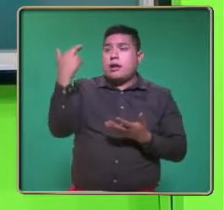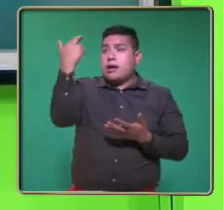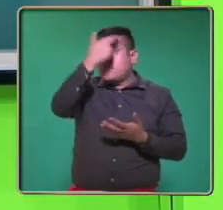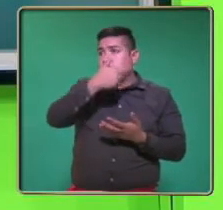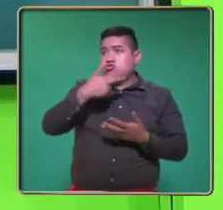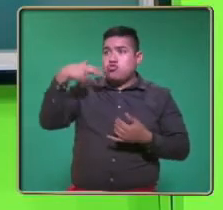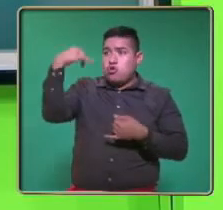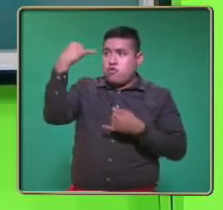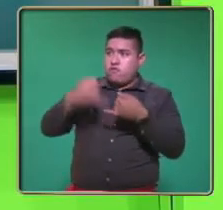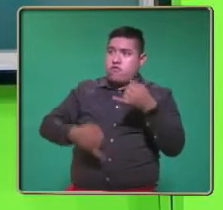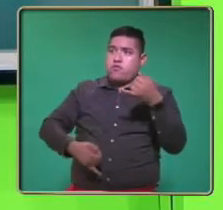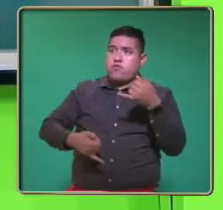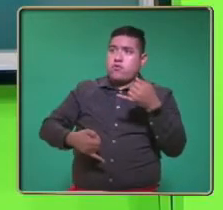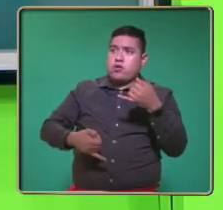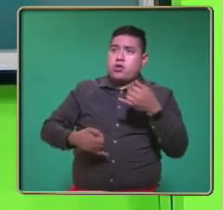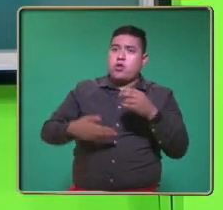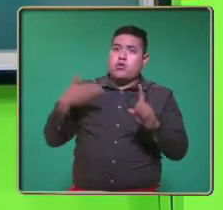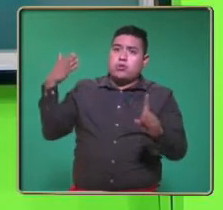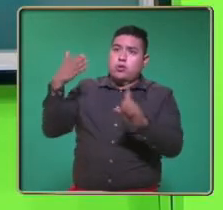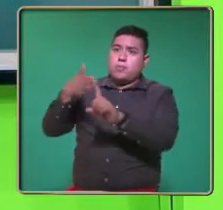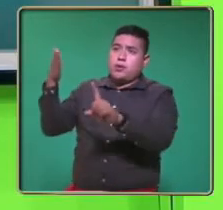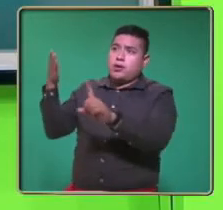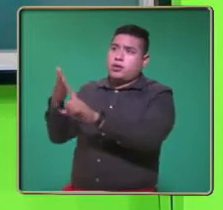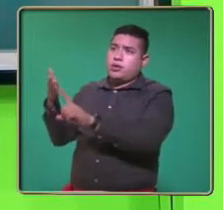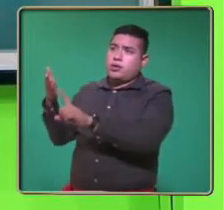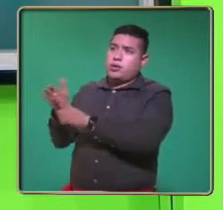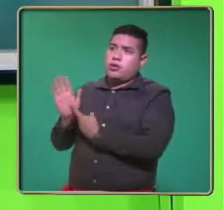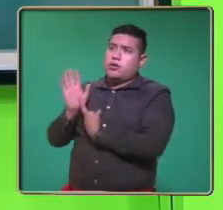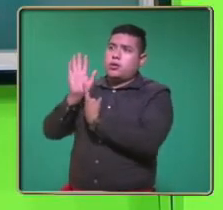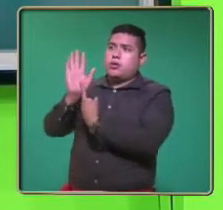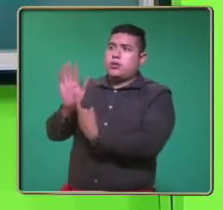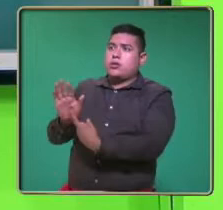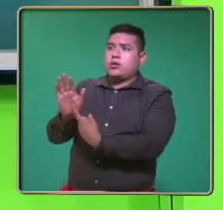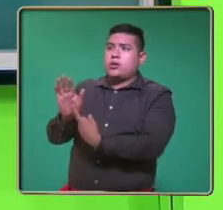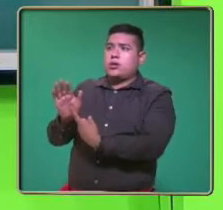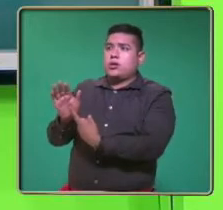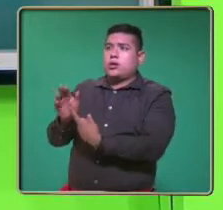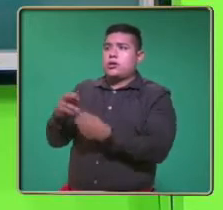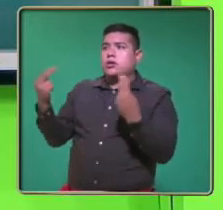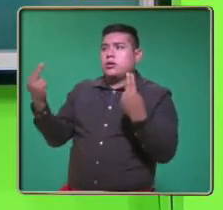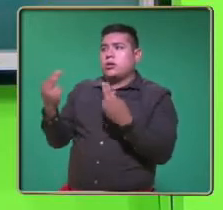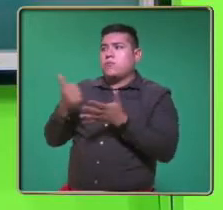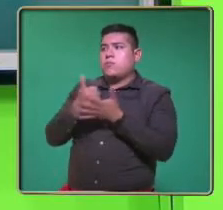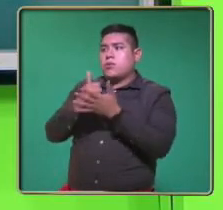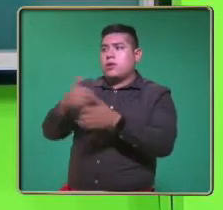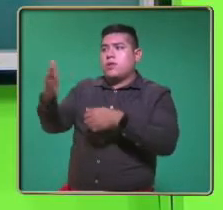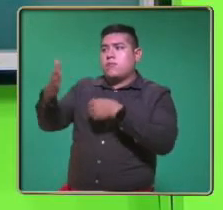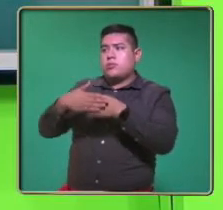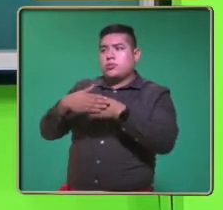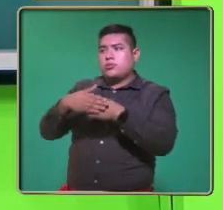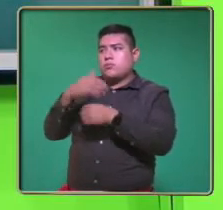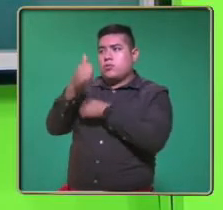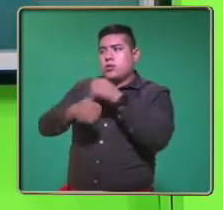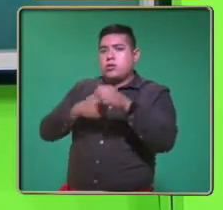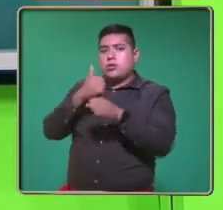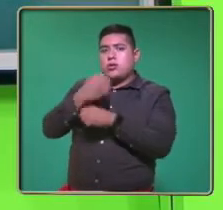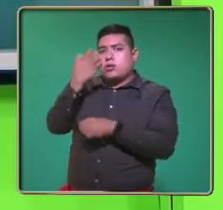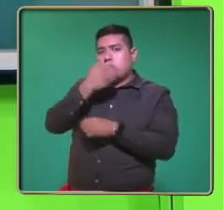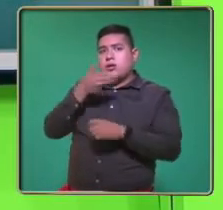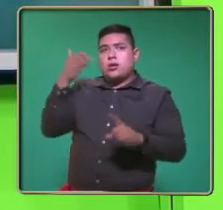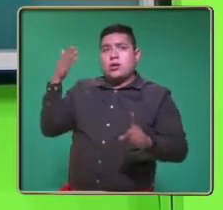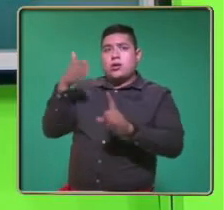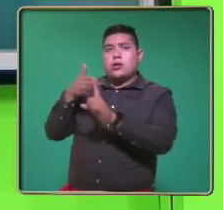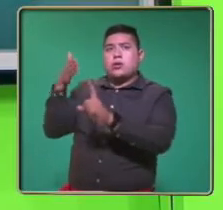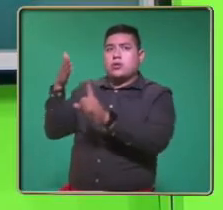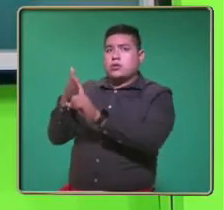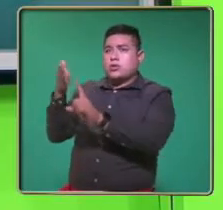se tendrán que plasmar los objetivos que requieren de apoyo para el siguiente ciclo escolar y los objetivos que se alcanzaron a